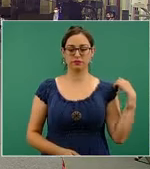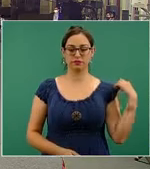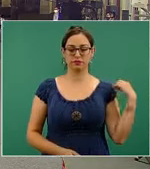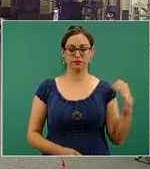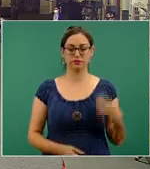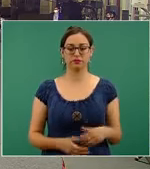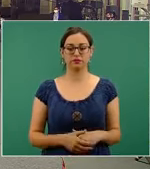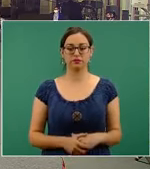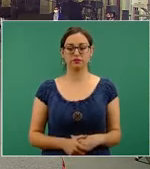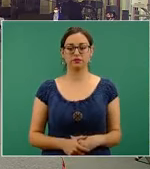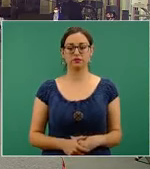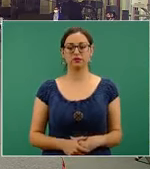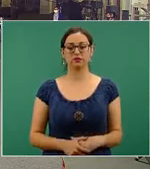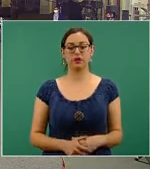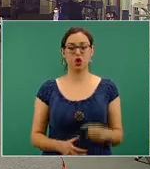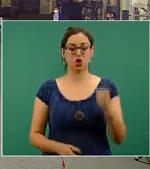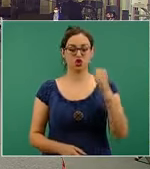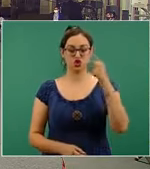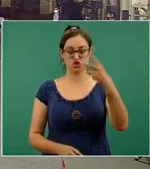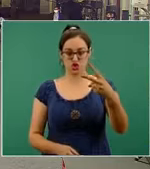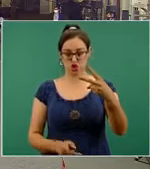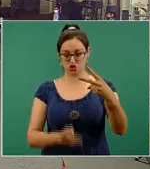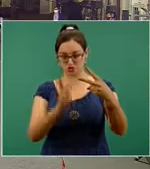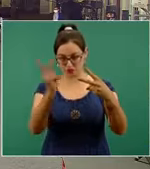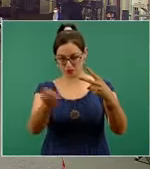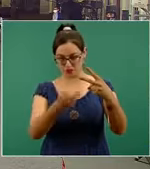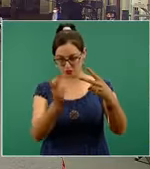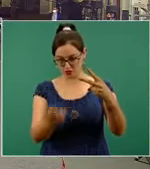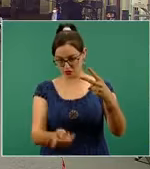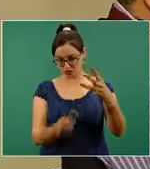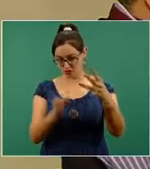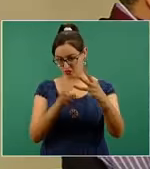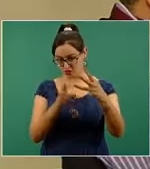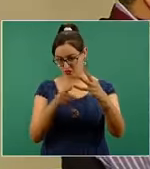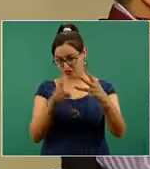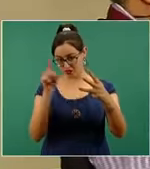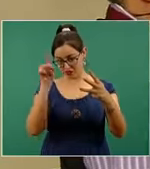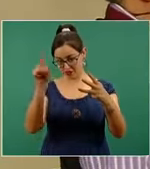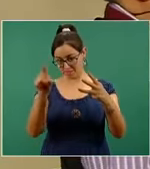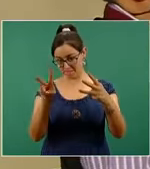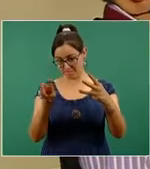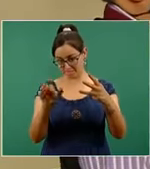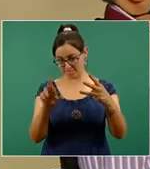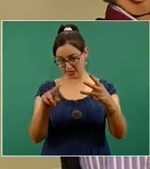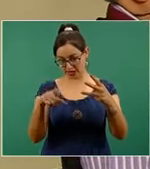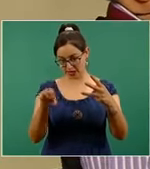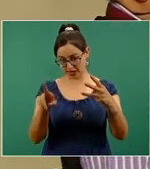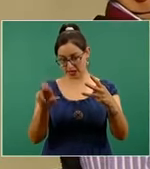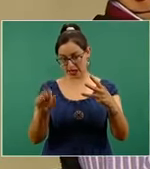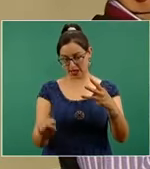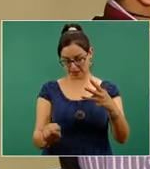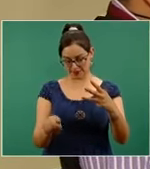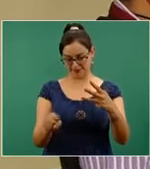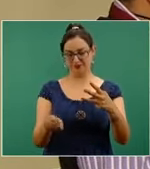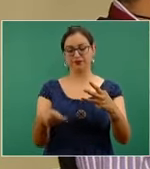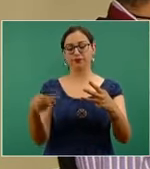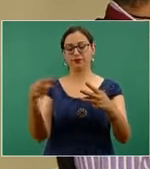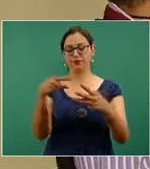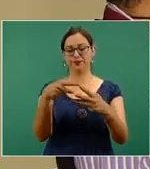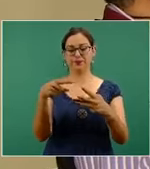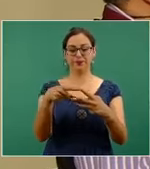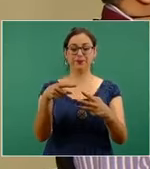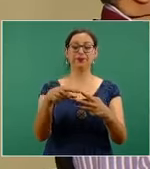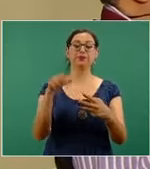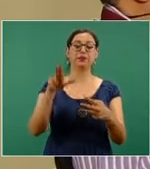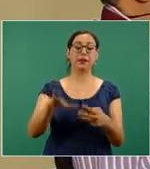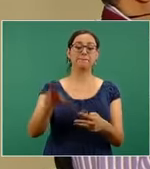2 para el doctor Lomía y otro para el doctor Barquera. La primera, doctora Lomía, todavía el martes aquí refería el doctor